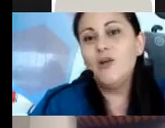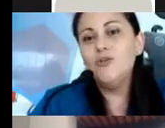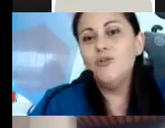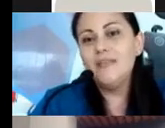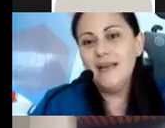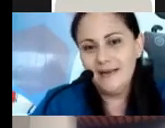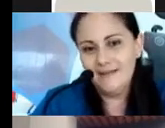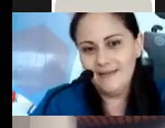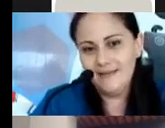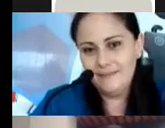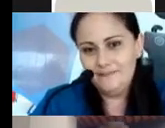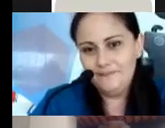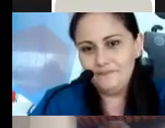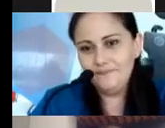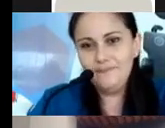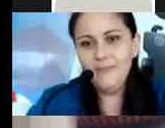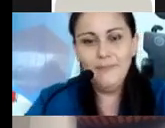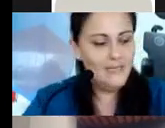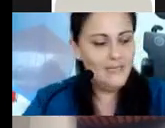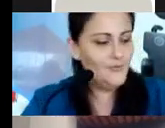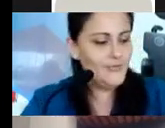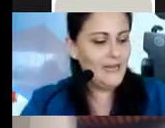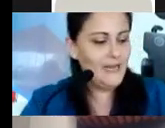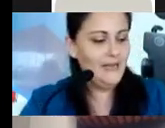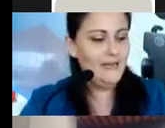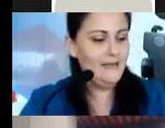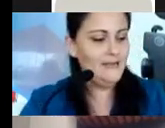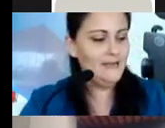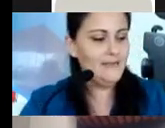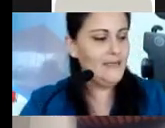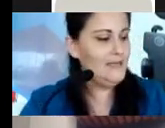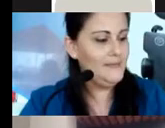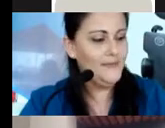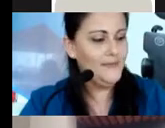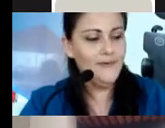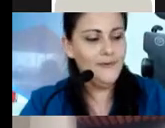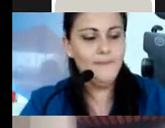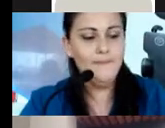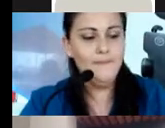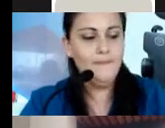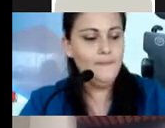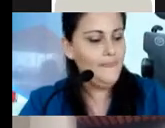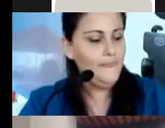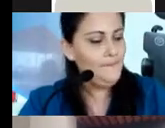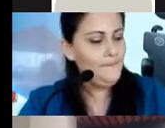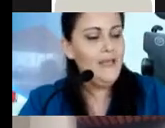eficiente contra la gravedad. Pasamos a la siguiente, por favor.